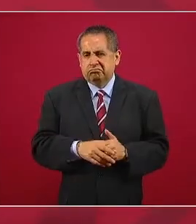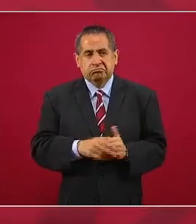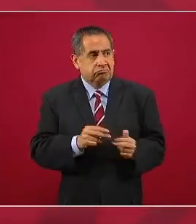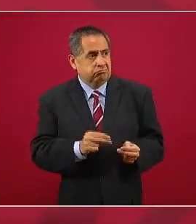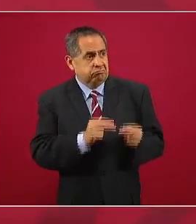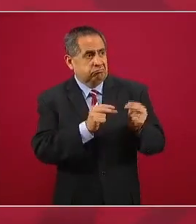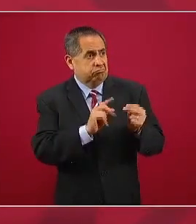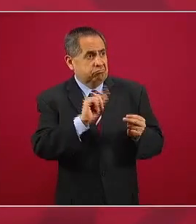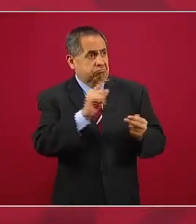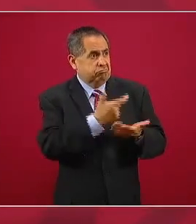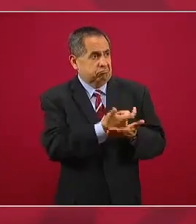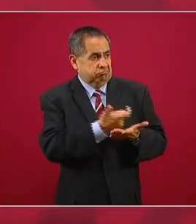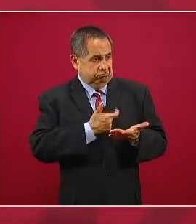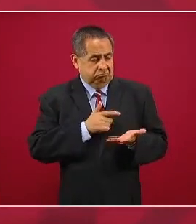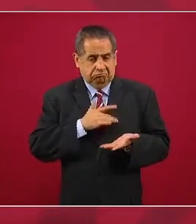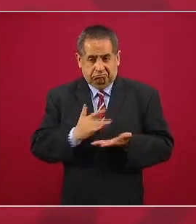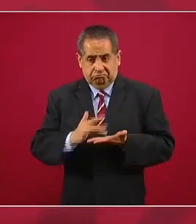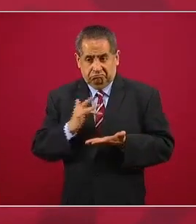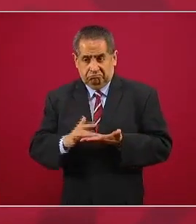negocios.